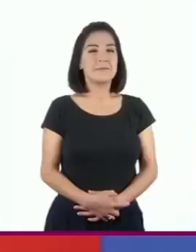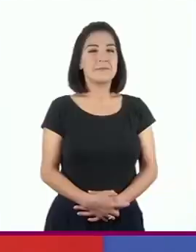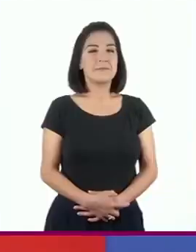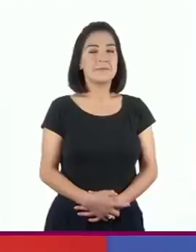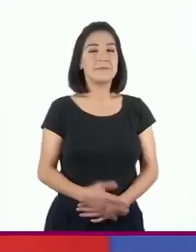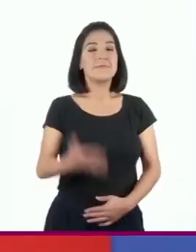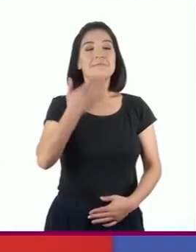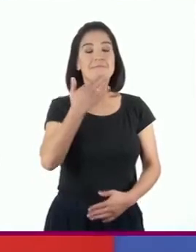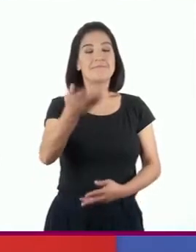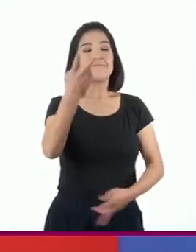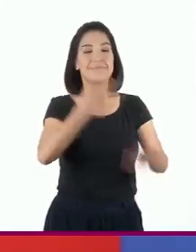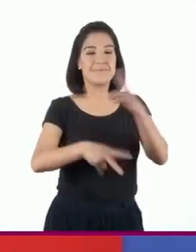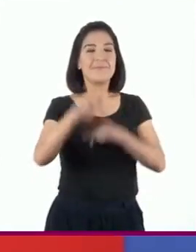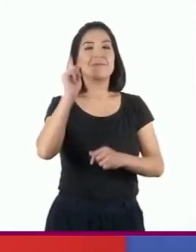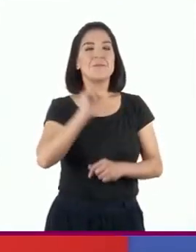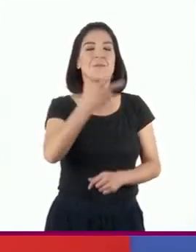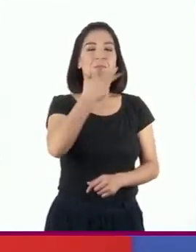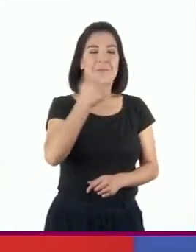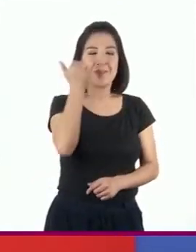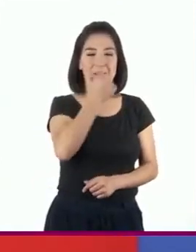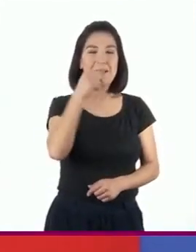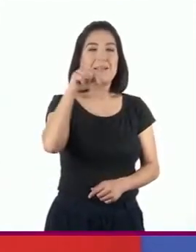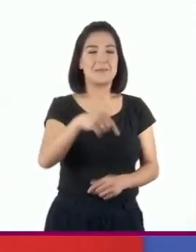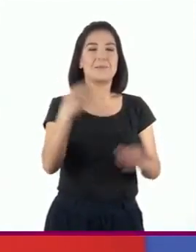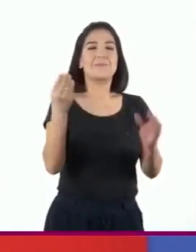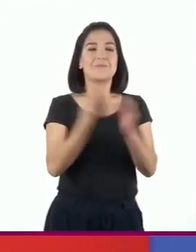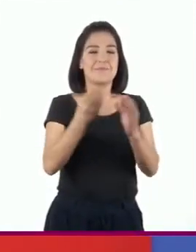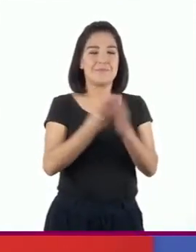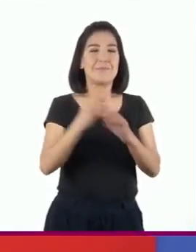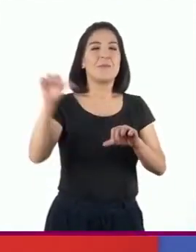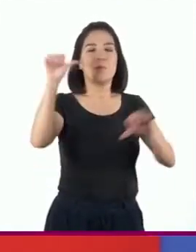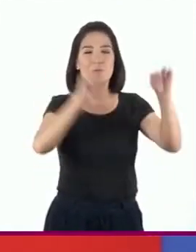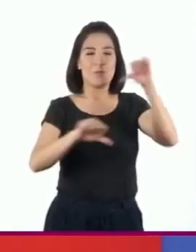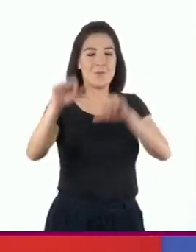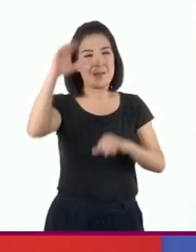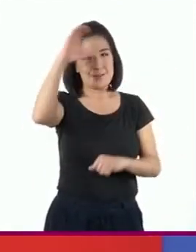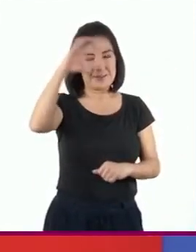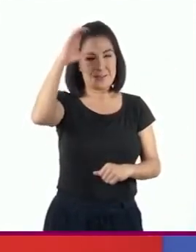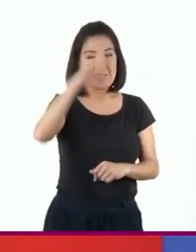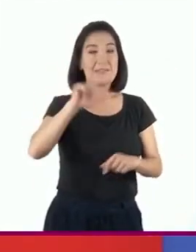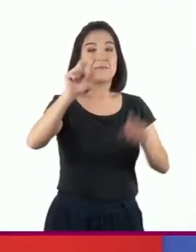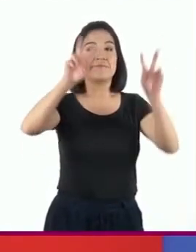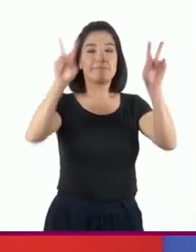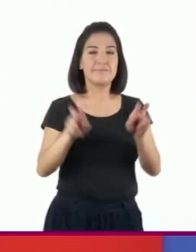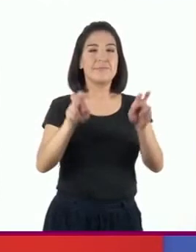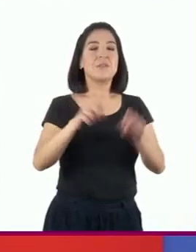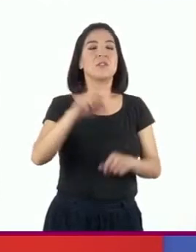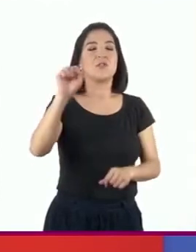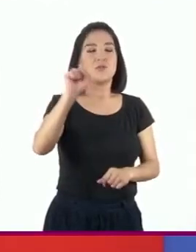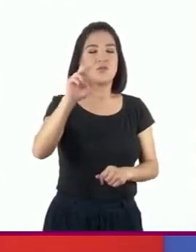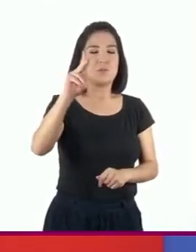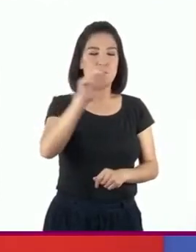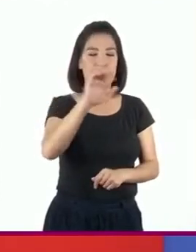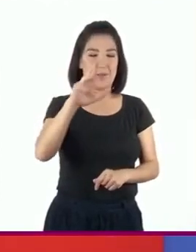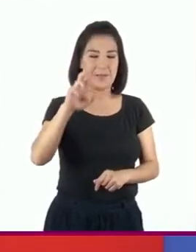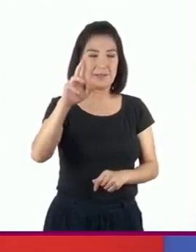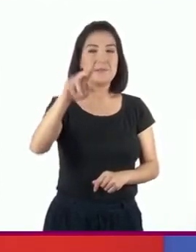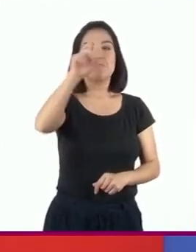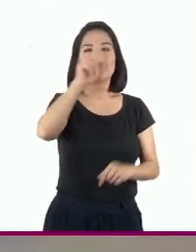Bienvenidas y bienvenidos a una sesión más de Ciencias Biología, que se titula Super Pinzones y Super